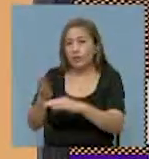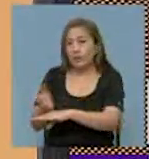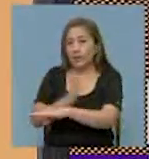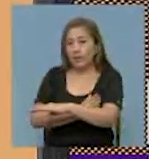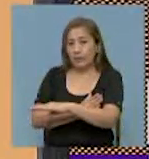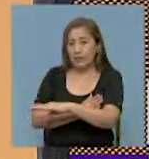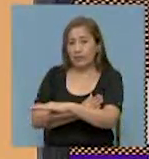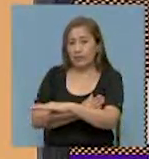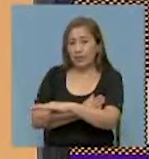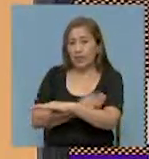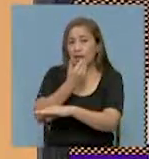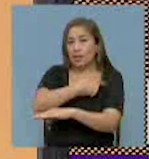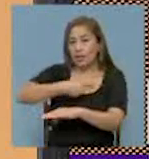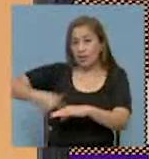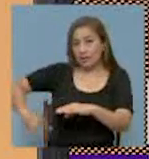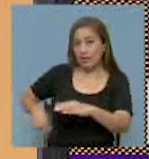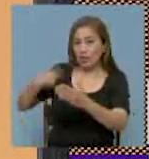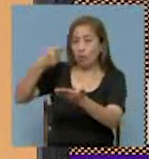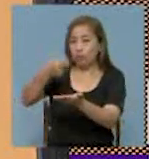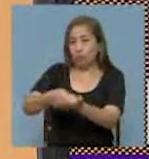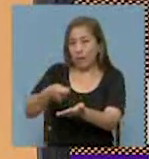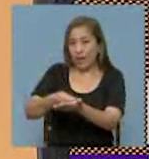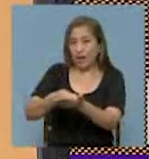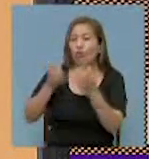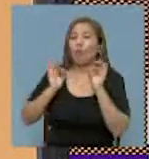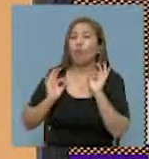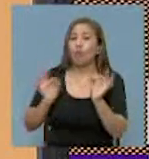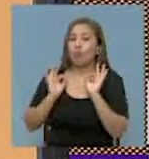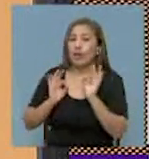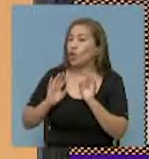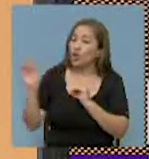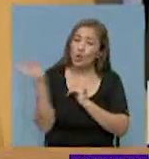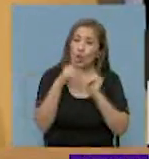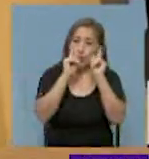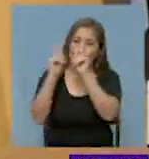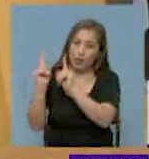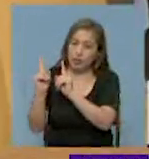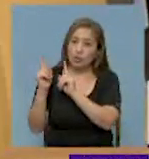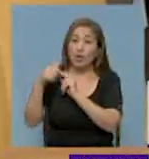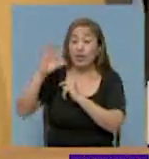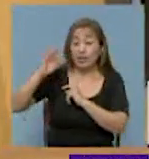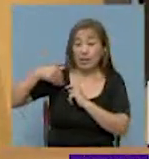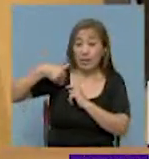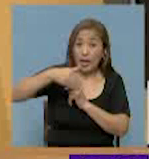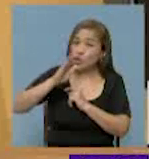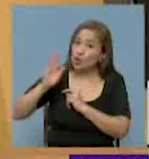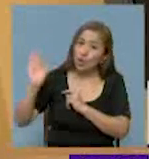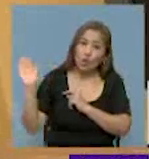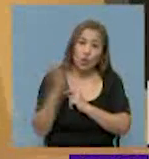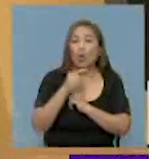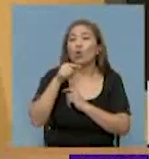el estado para bajar los salarios al ciento por ciento de todos los docentes a partir de este año todas las